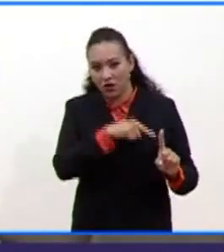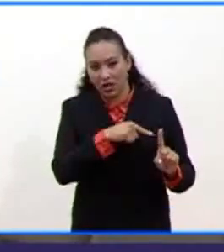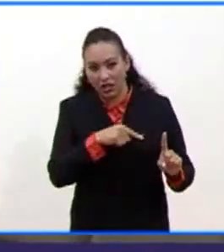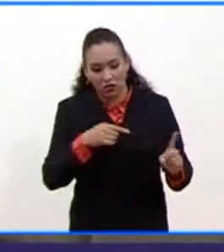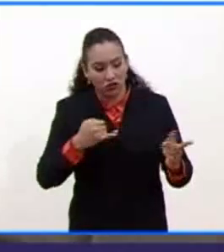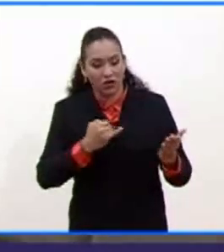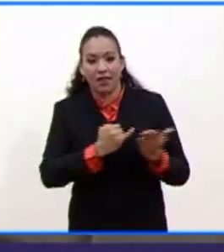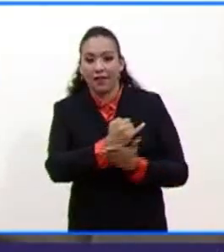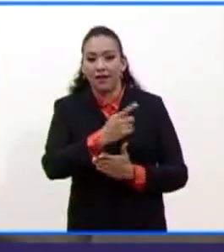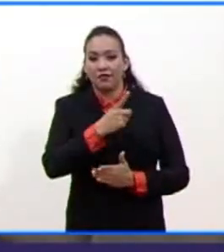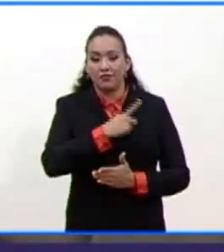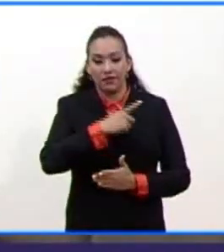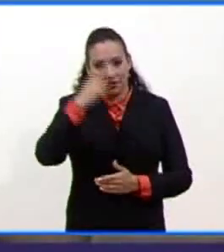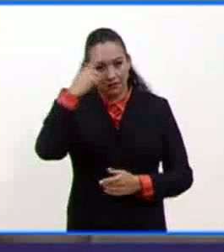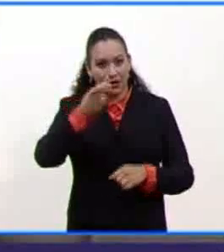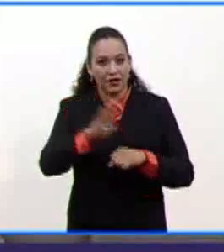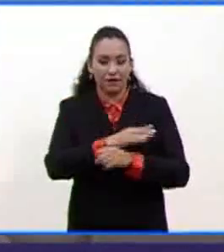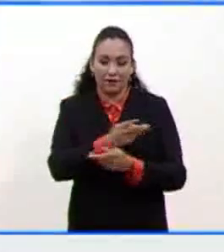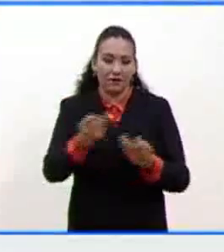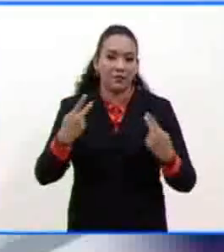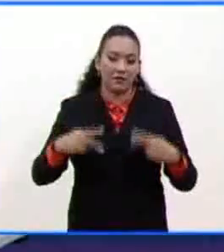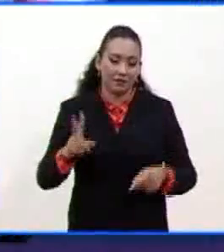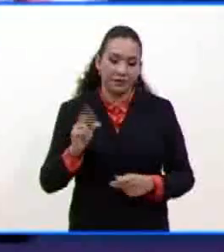toman decisiones en beneficio de la mayoría.